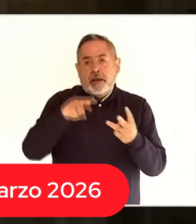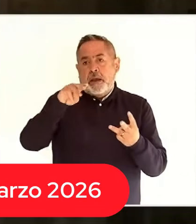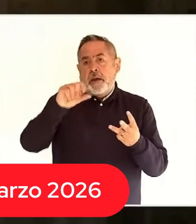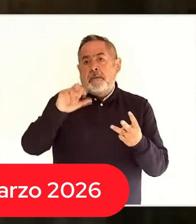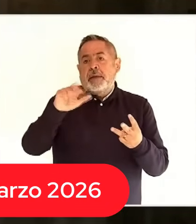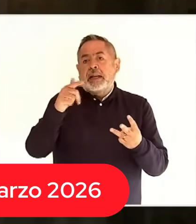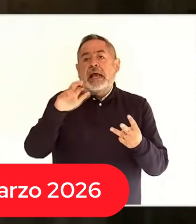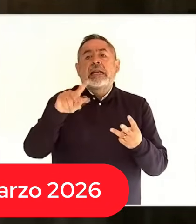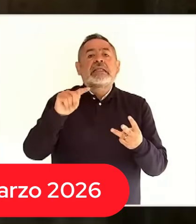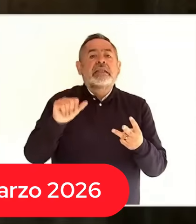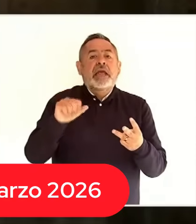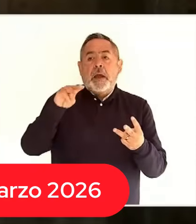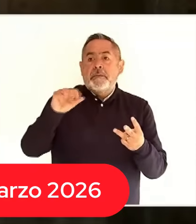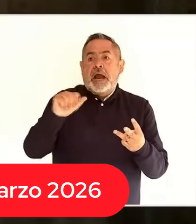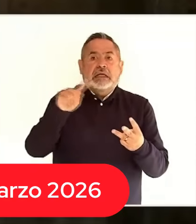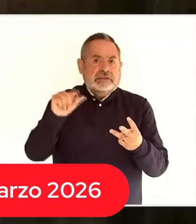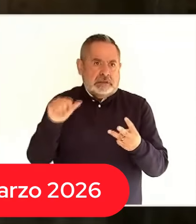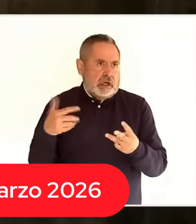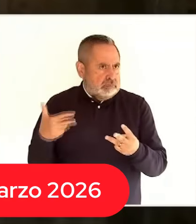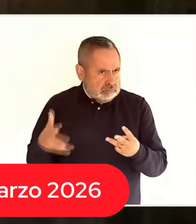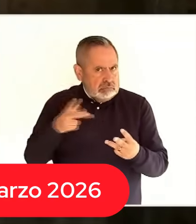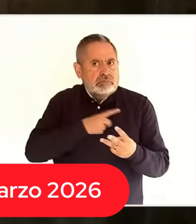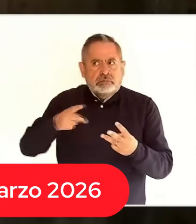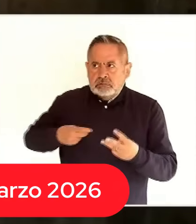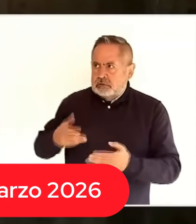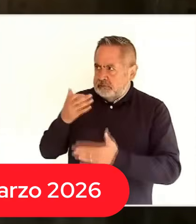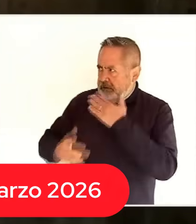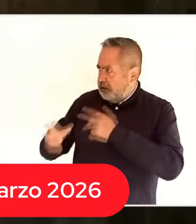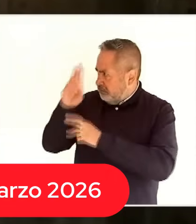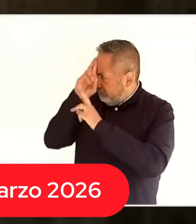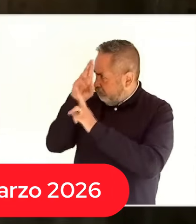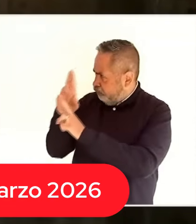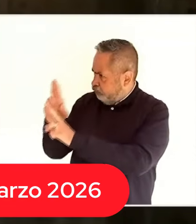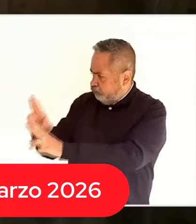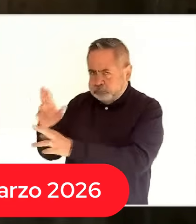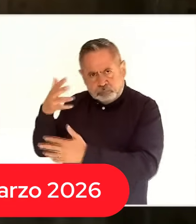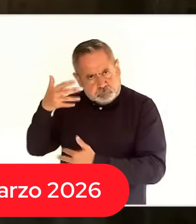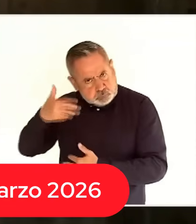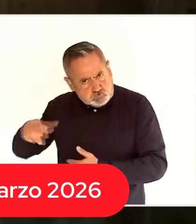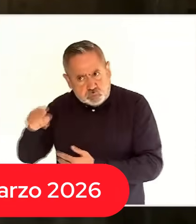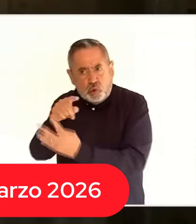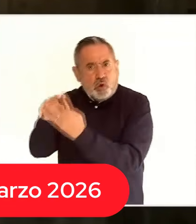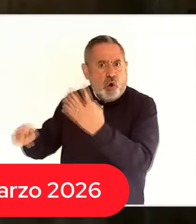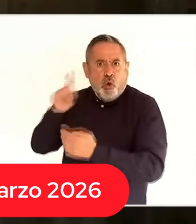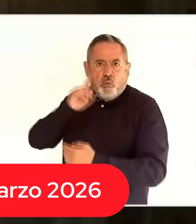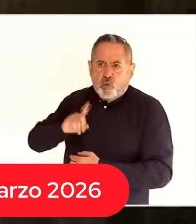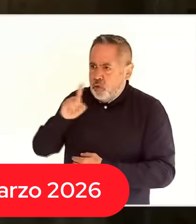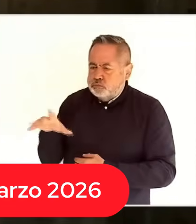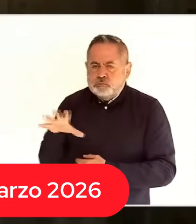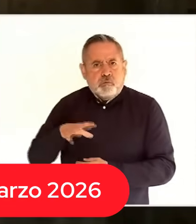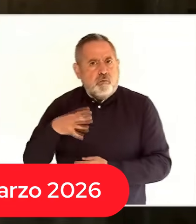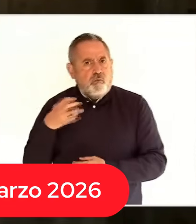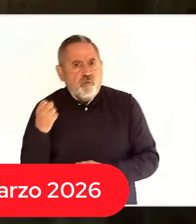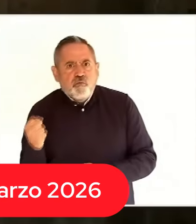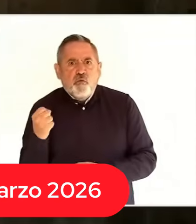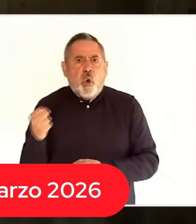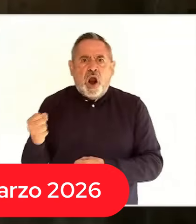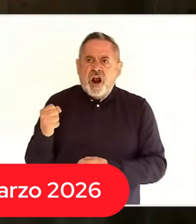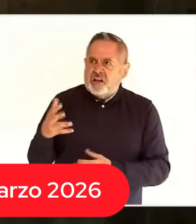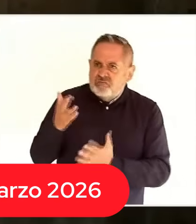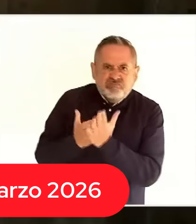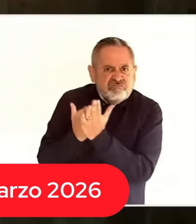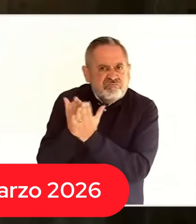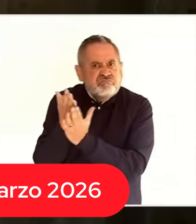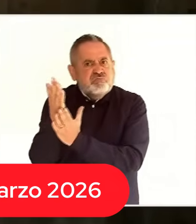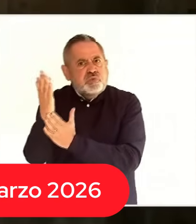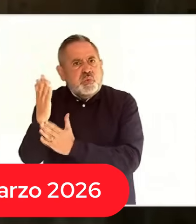Maza evidencian esta deuda. Todas encarnan la fortaleza, la lealtad y el compromiso